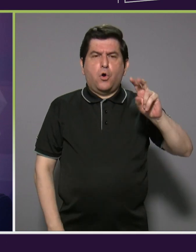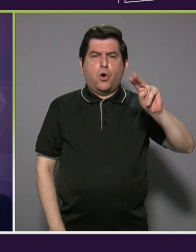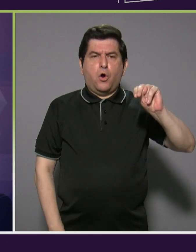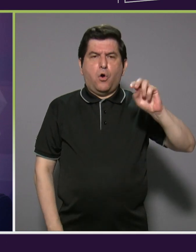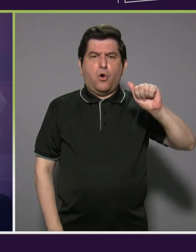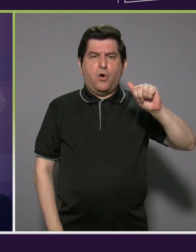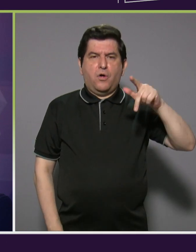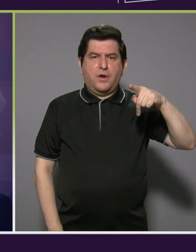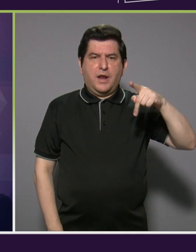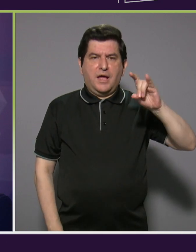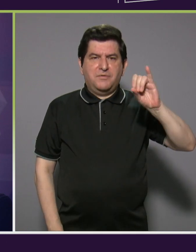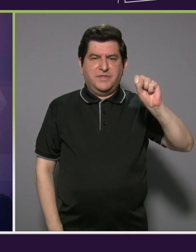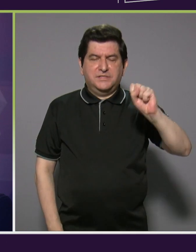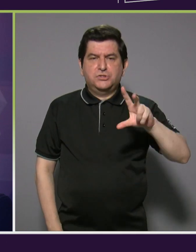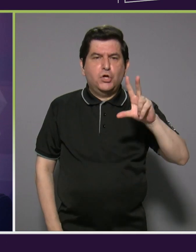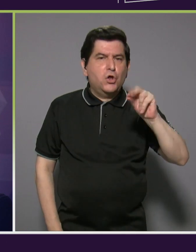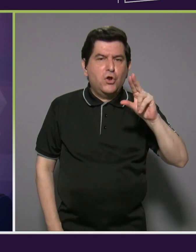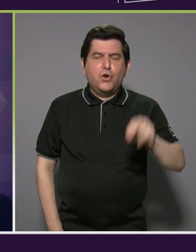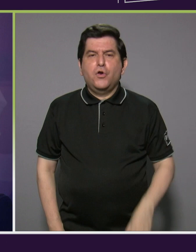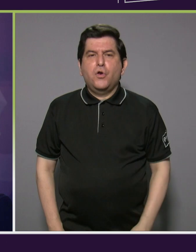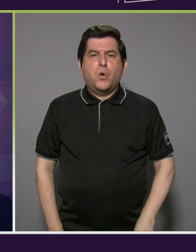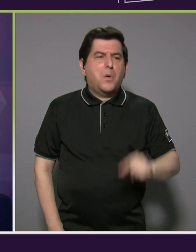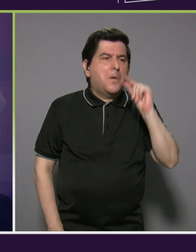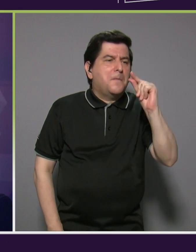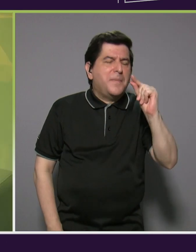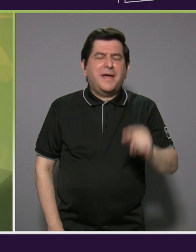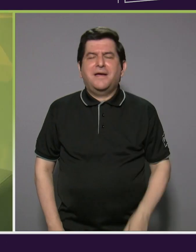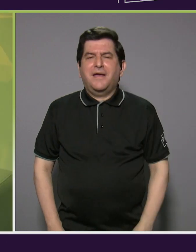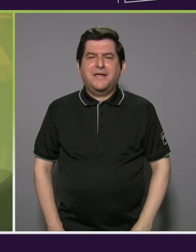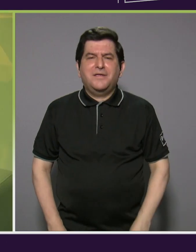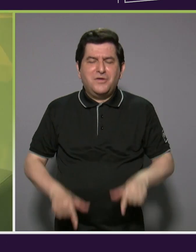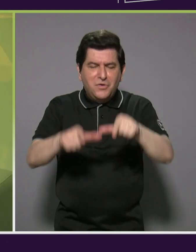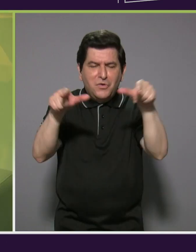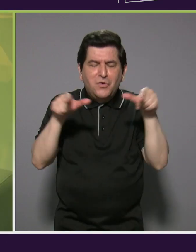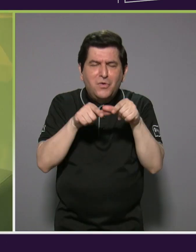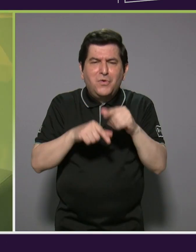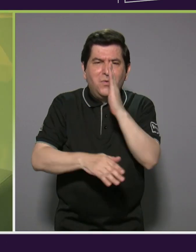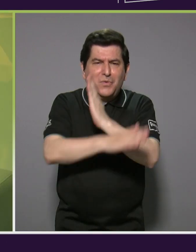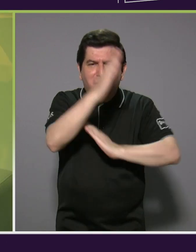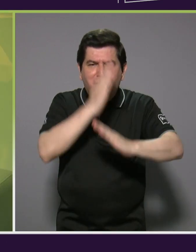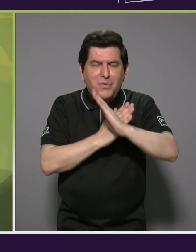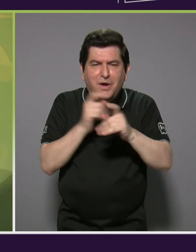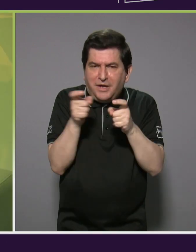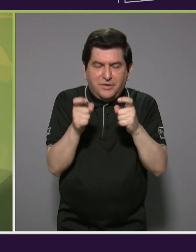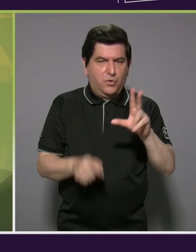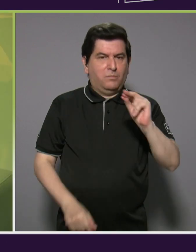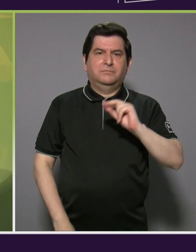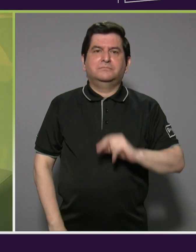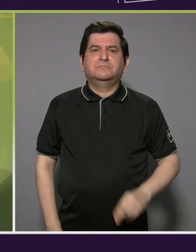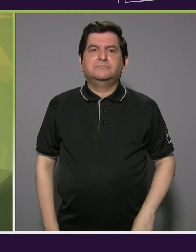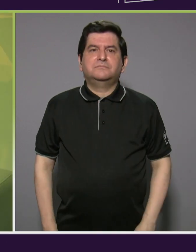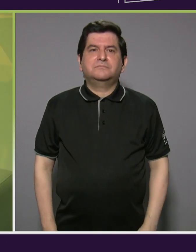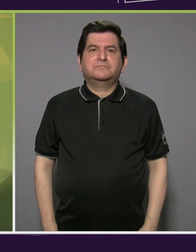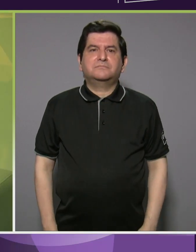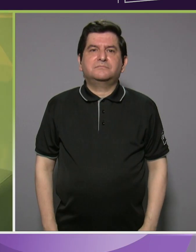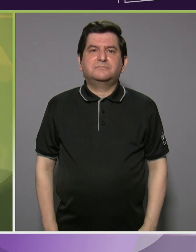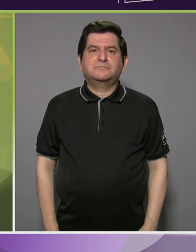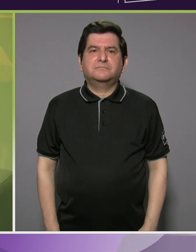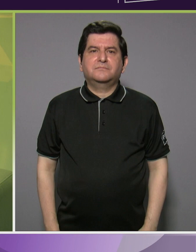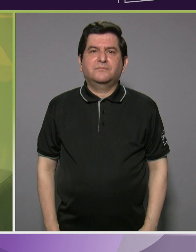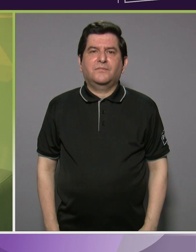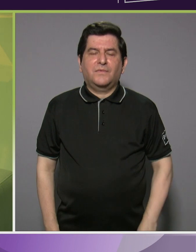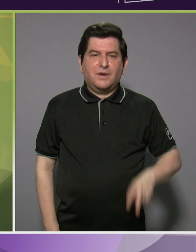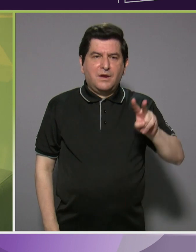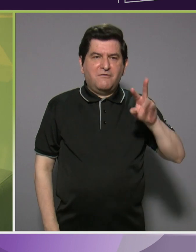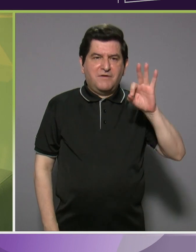como dicen algunas compañeras, el microestado de la discapacidad. Y bueno, que justamente este